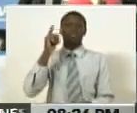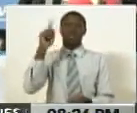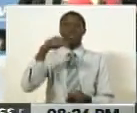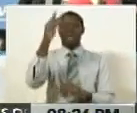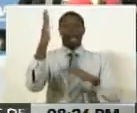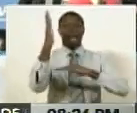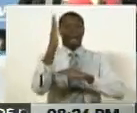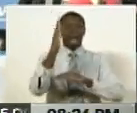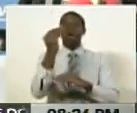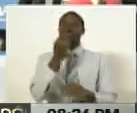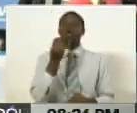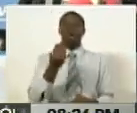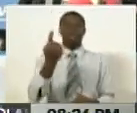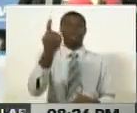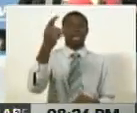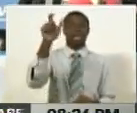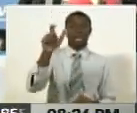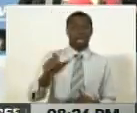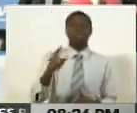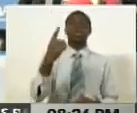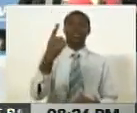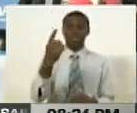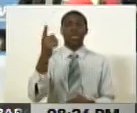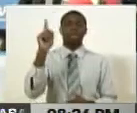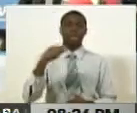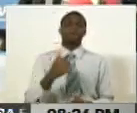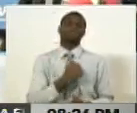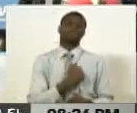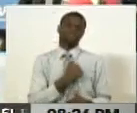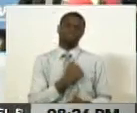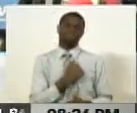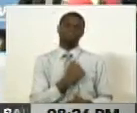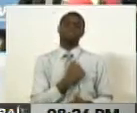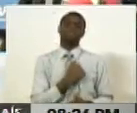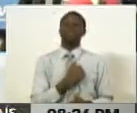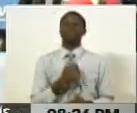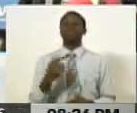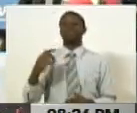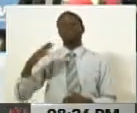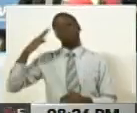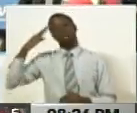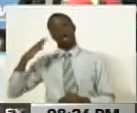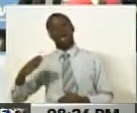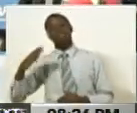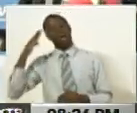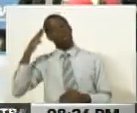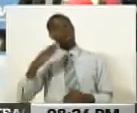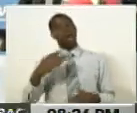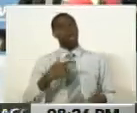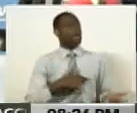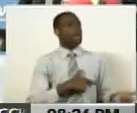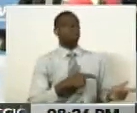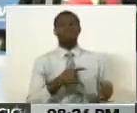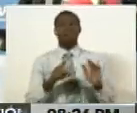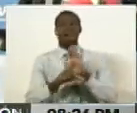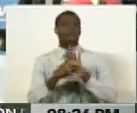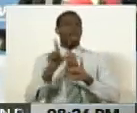Lara, donde lamentablemente varios guardias nacionales actuaron al margen de la